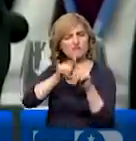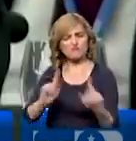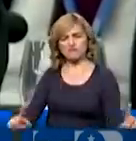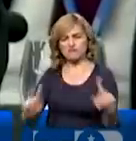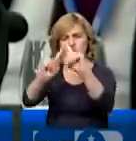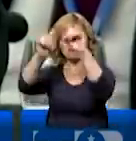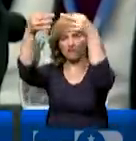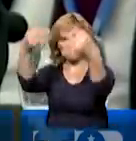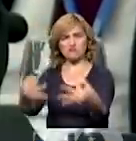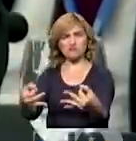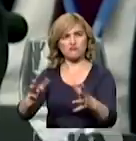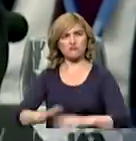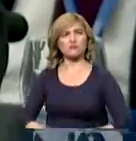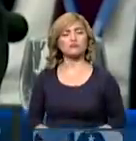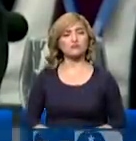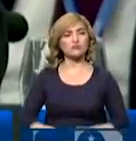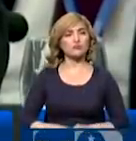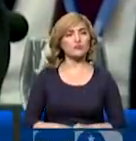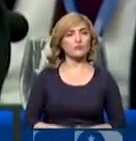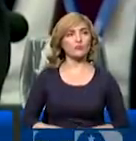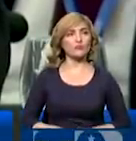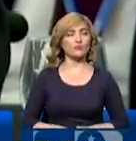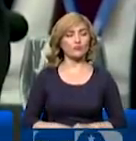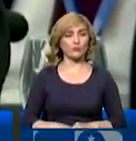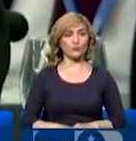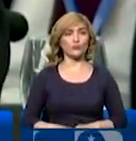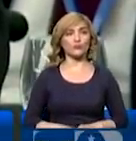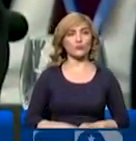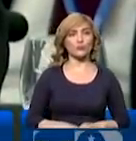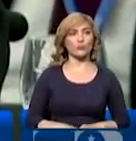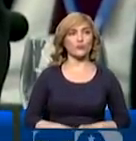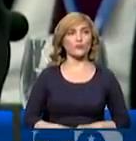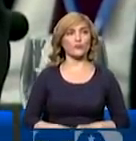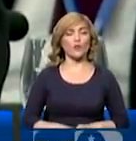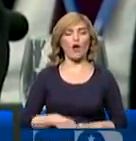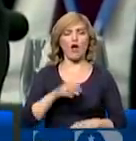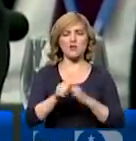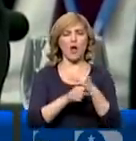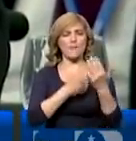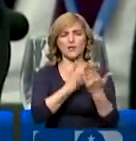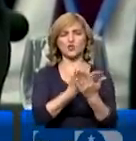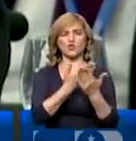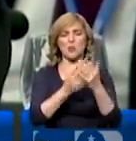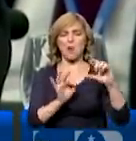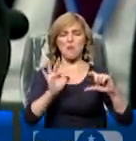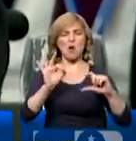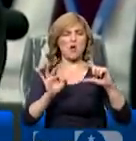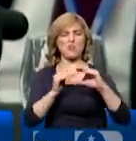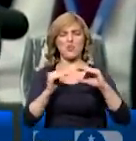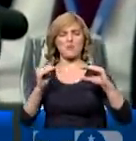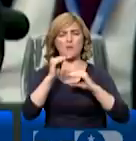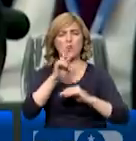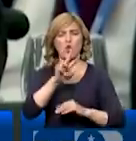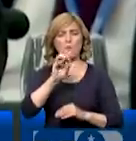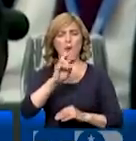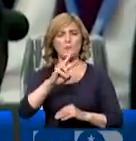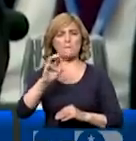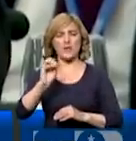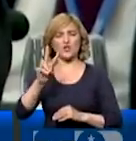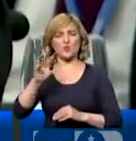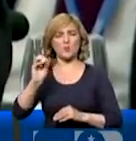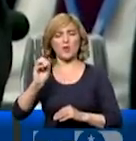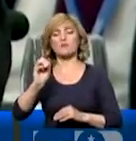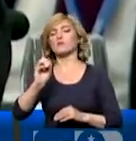París. Ecuador ya presentó los niveles de ambición para el periodo 2020-2025. Nuestra política de Estado al